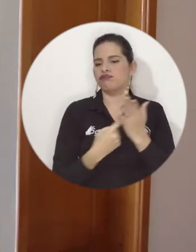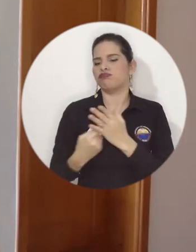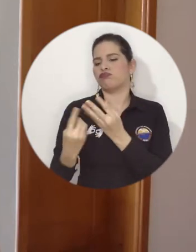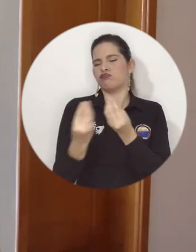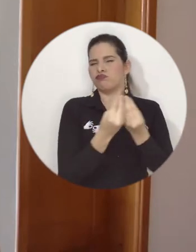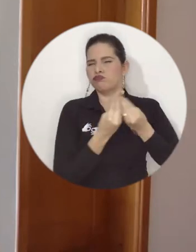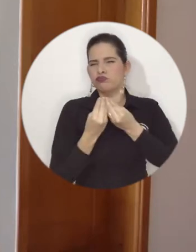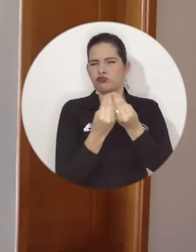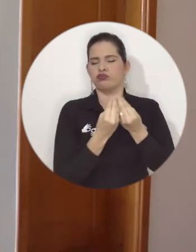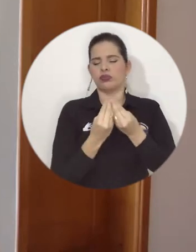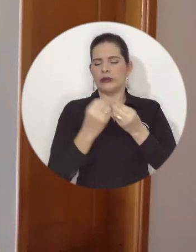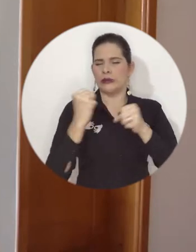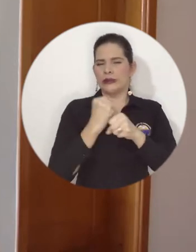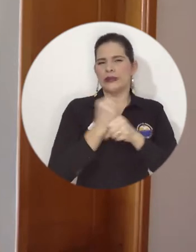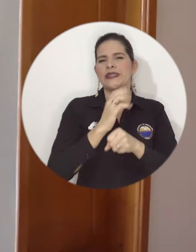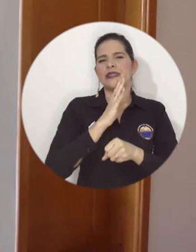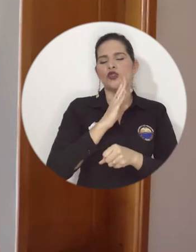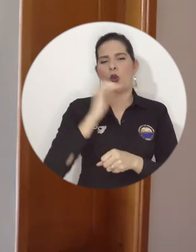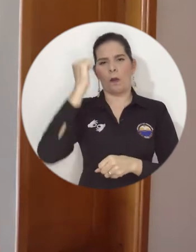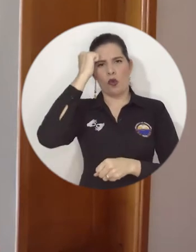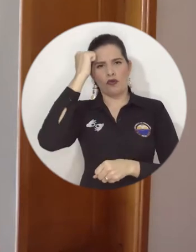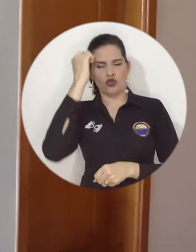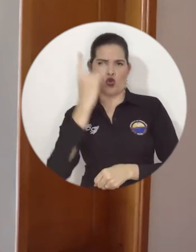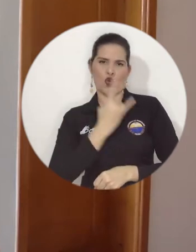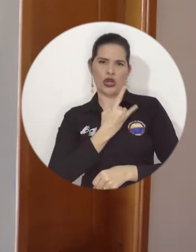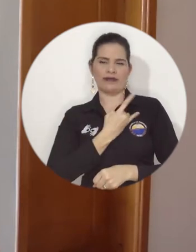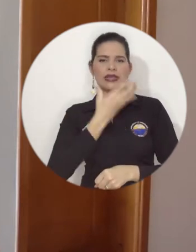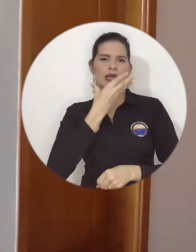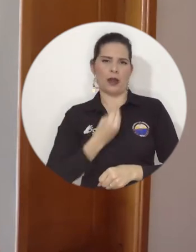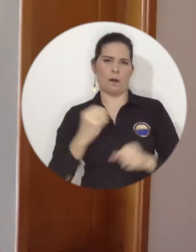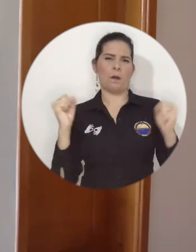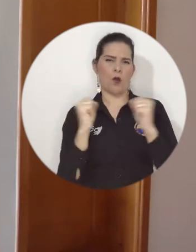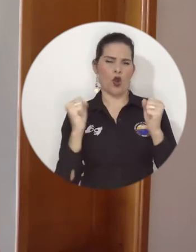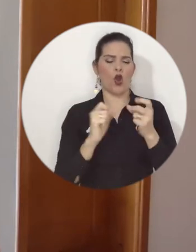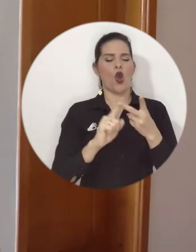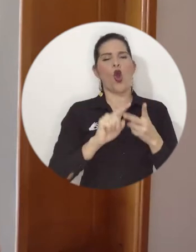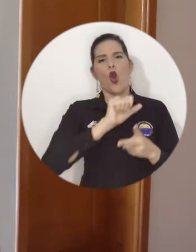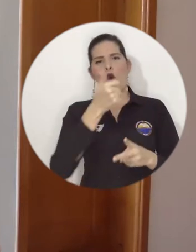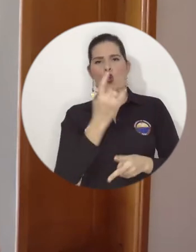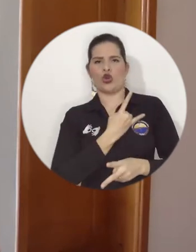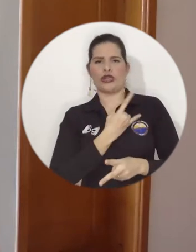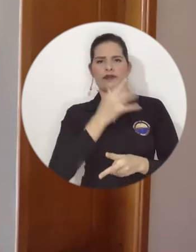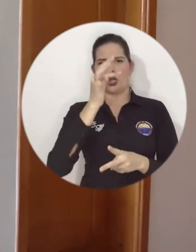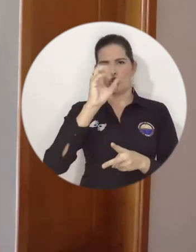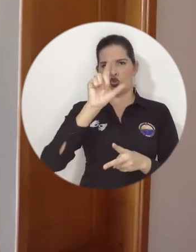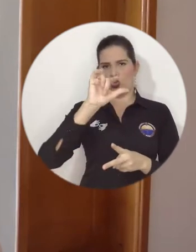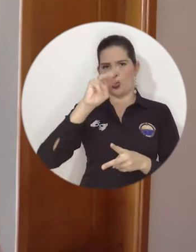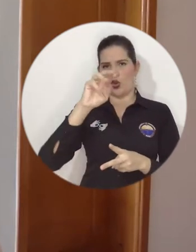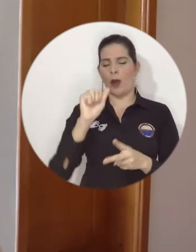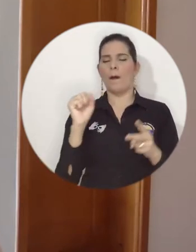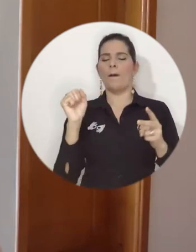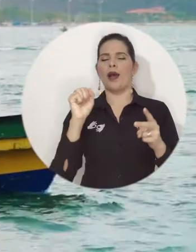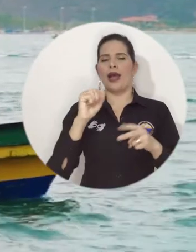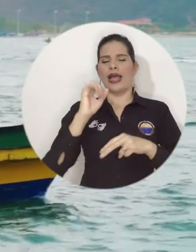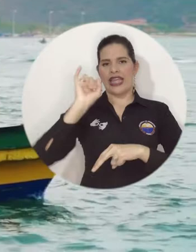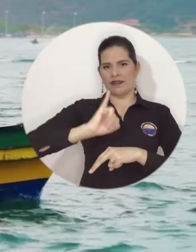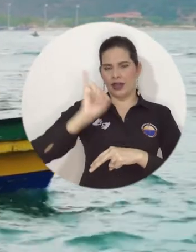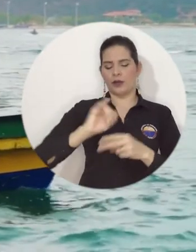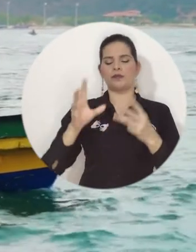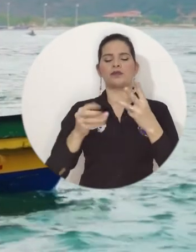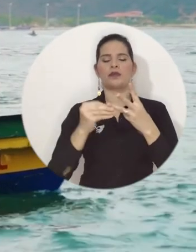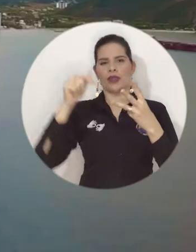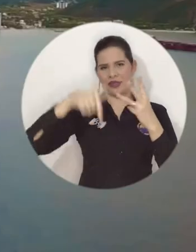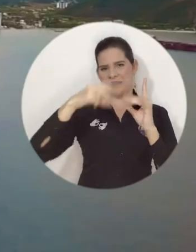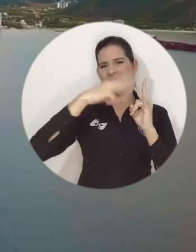entre profesores de la Universidad de los Andes en Bogotá, Universidad de Tolima en Ibagué y la Universidad de Magdalena en Santa Marta. A través